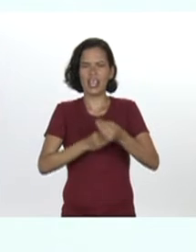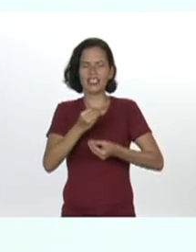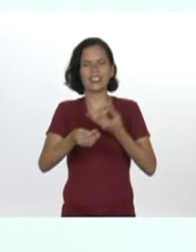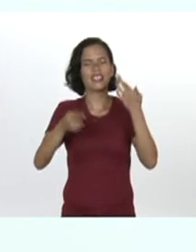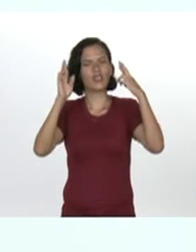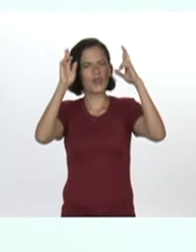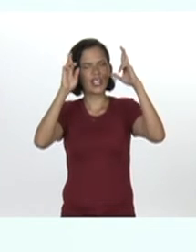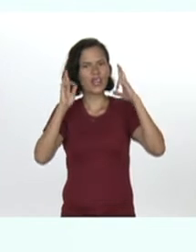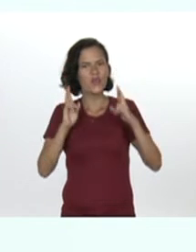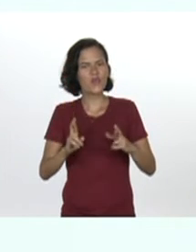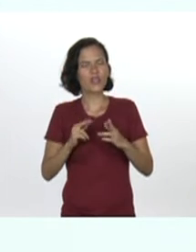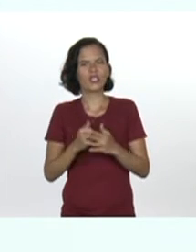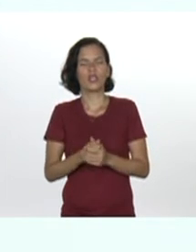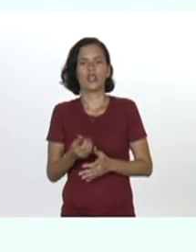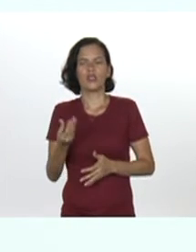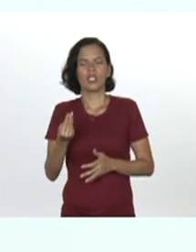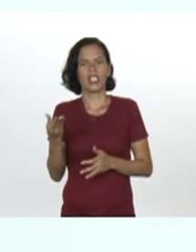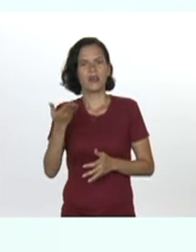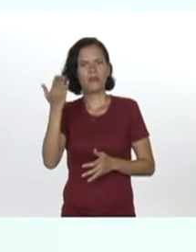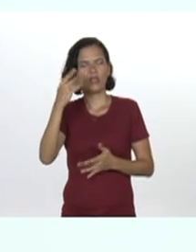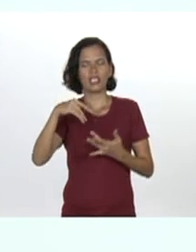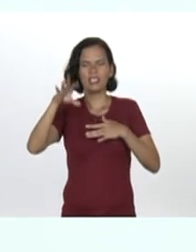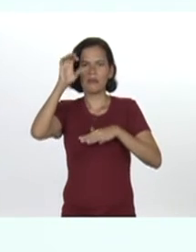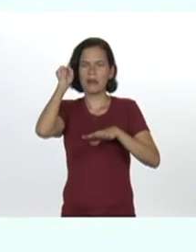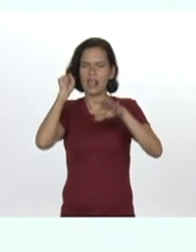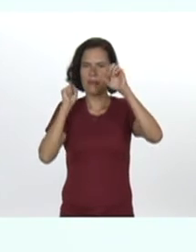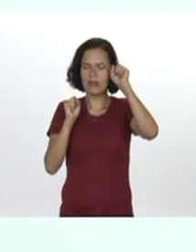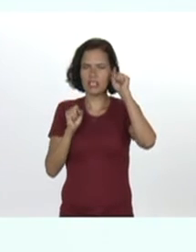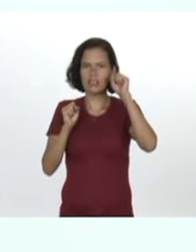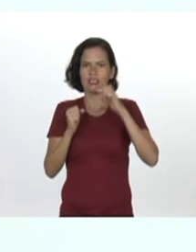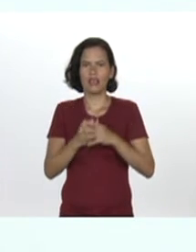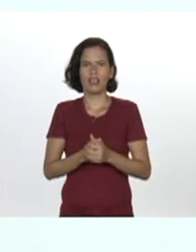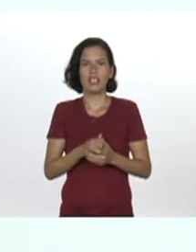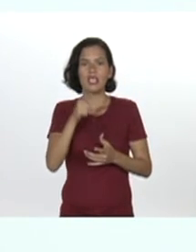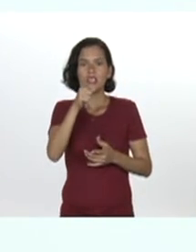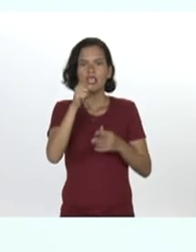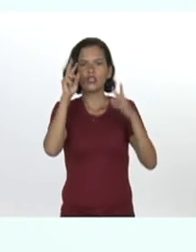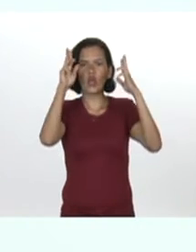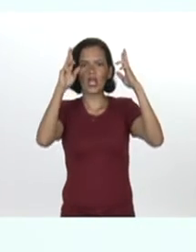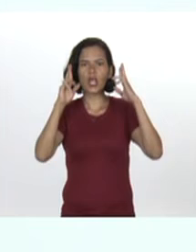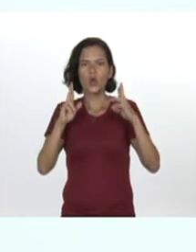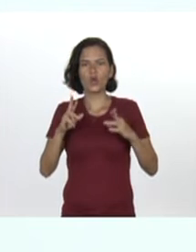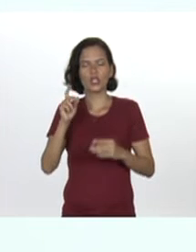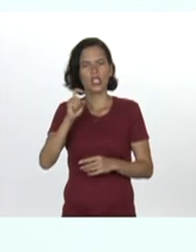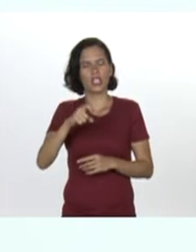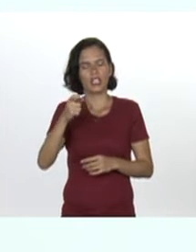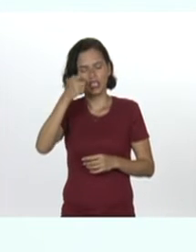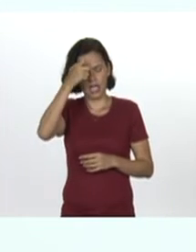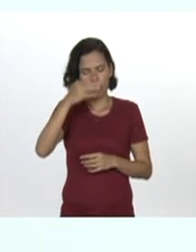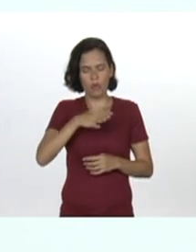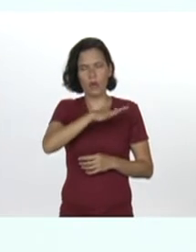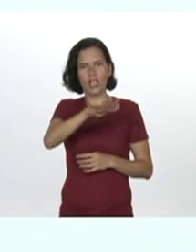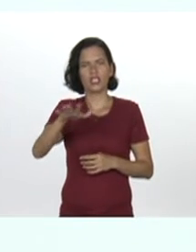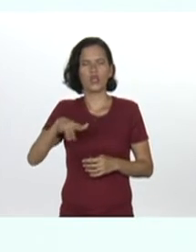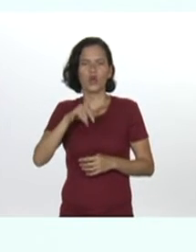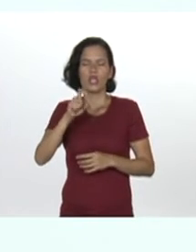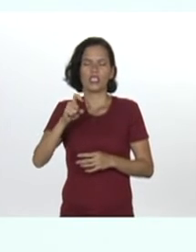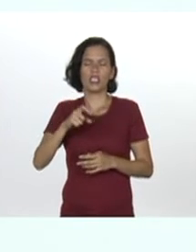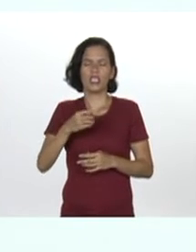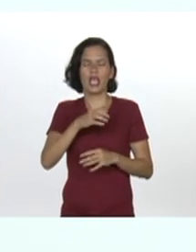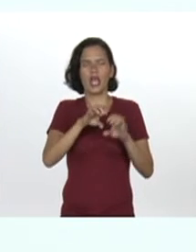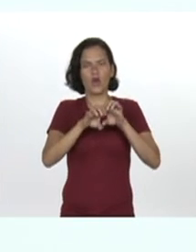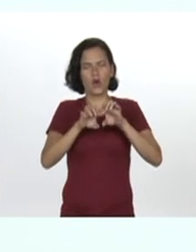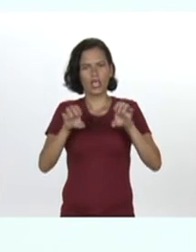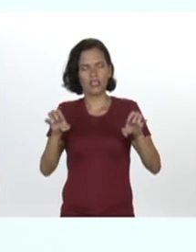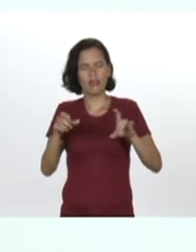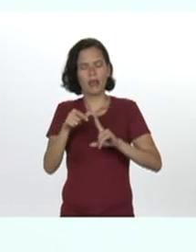esos recursos que son tan importantes para el aprendizaje y esos recursos que requiere la población con necesidades educativas especiales y